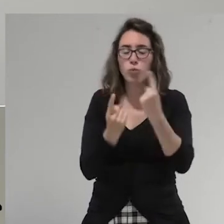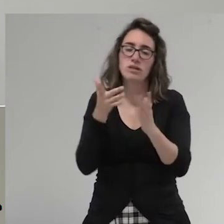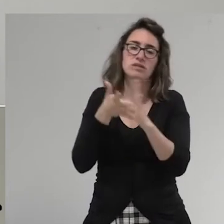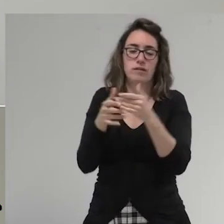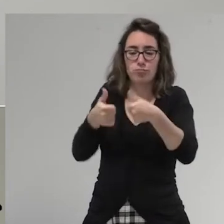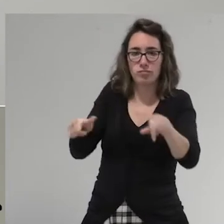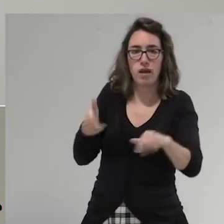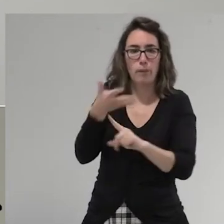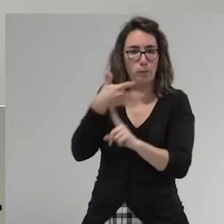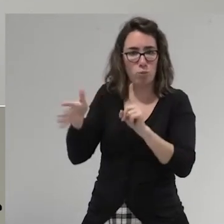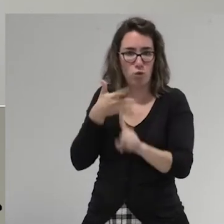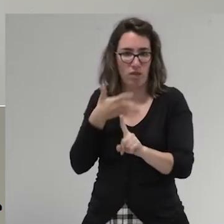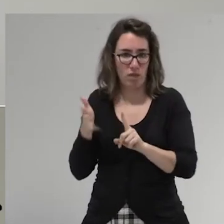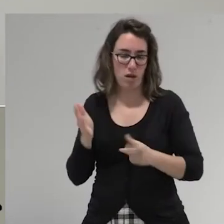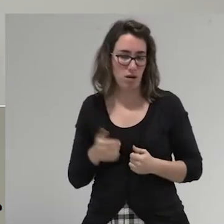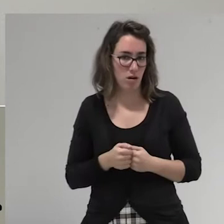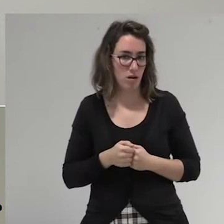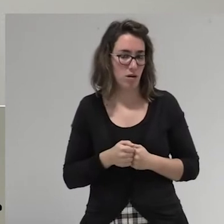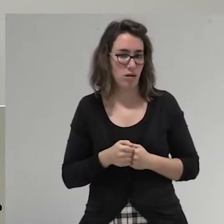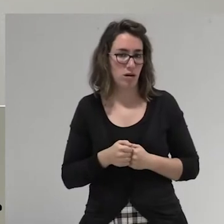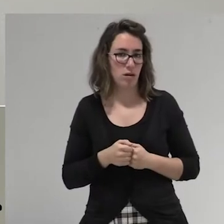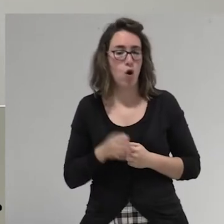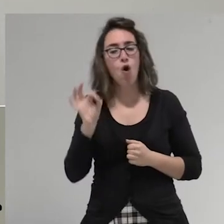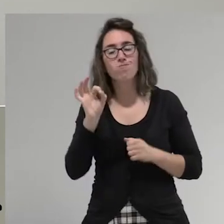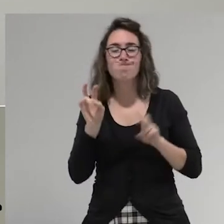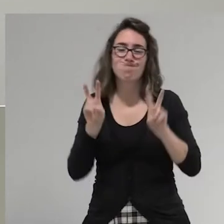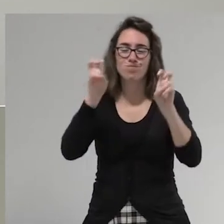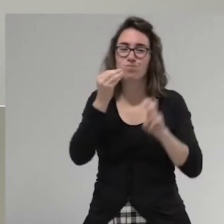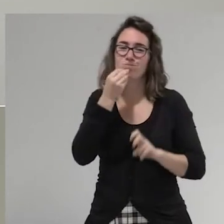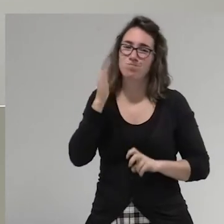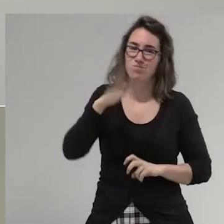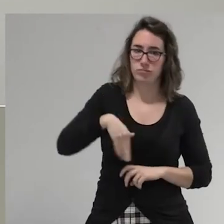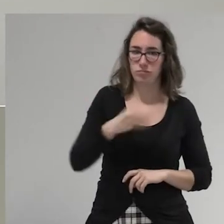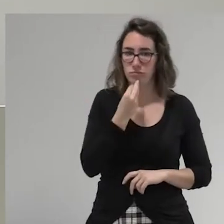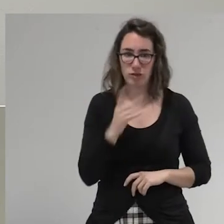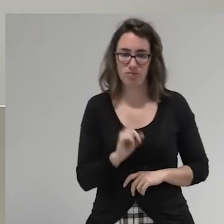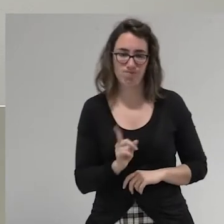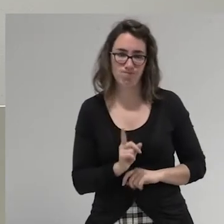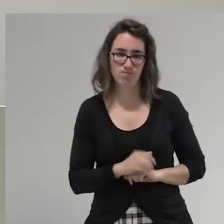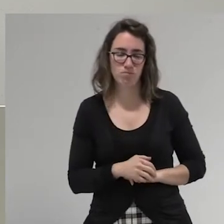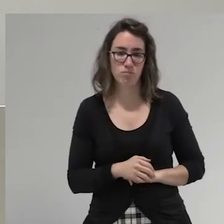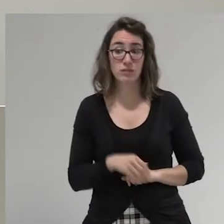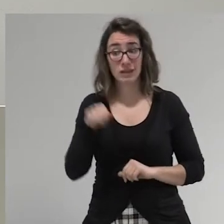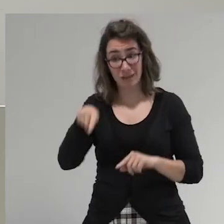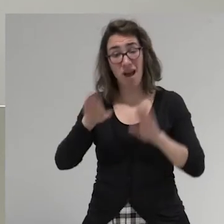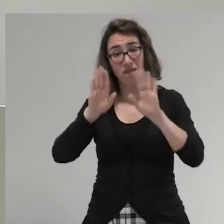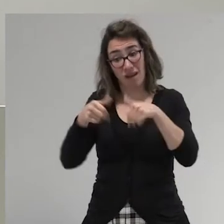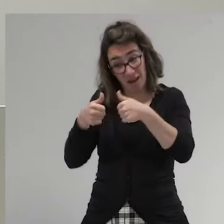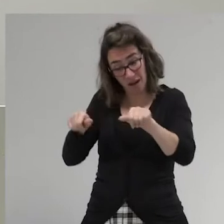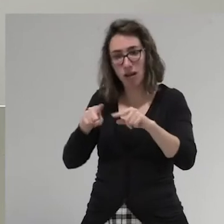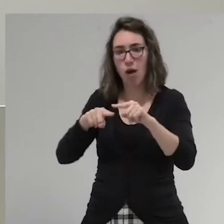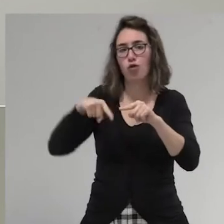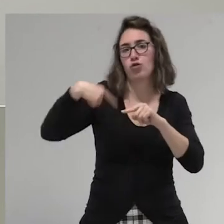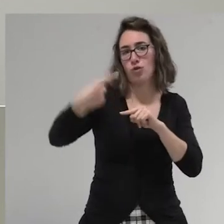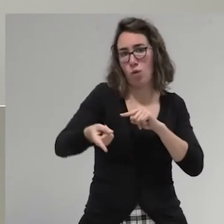o formas no convenientes de crianza. Y eso tiene unas consecuencias a la hora de